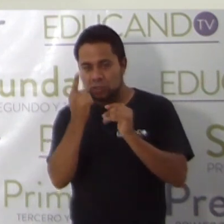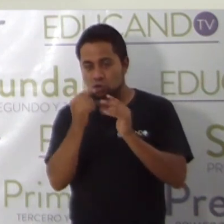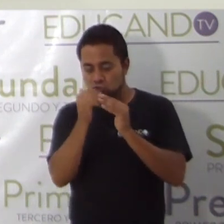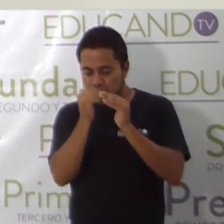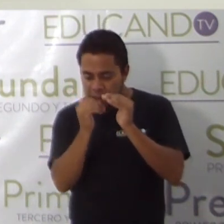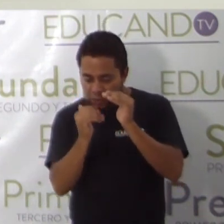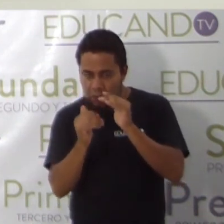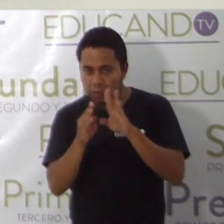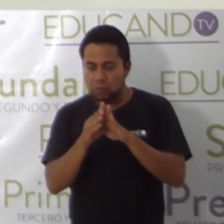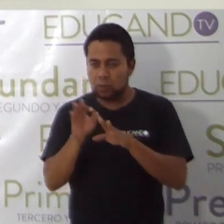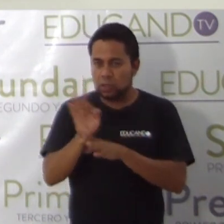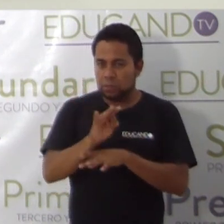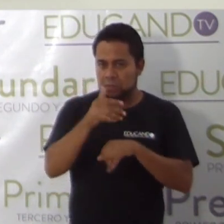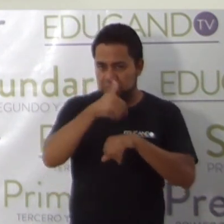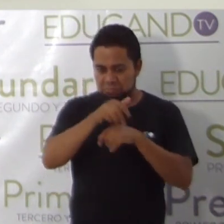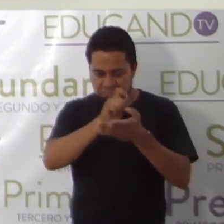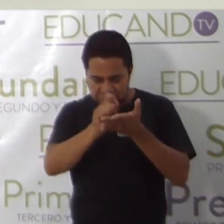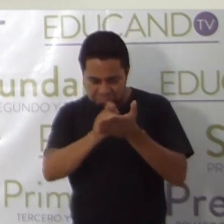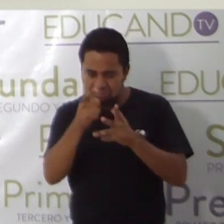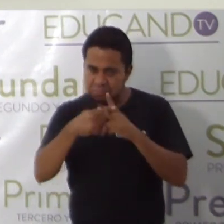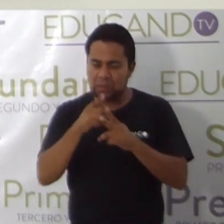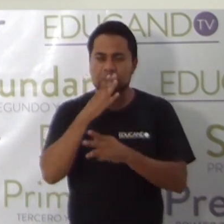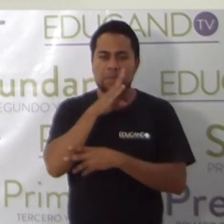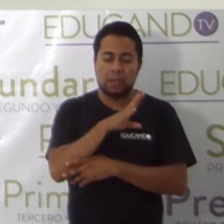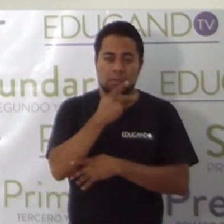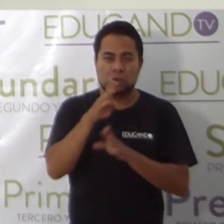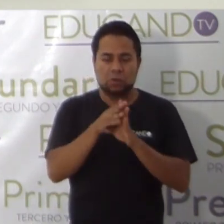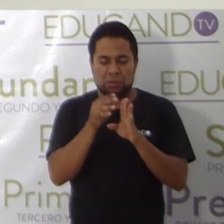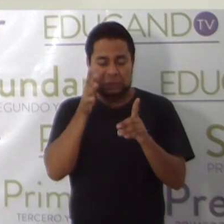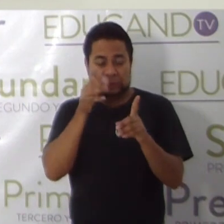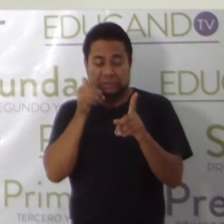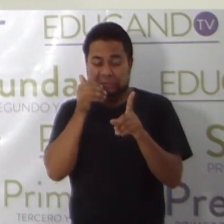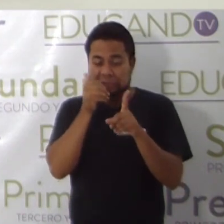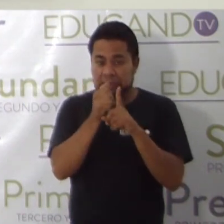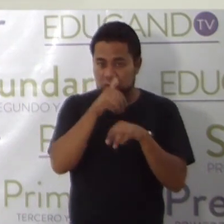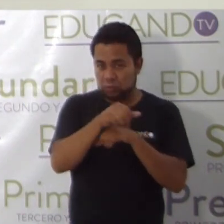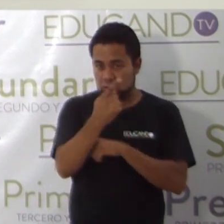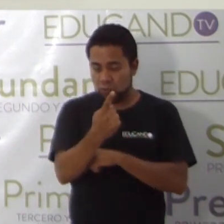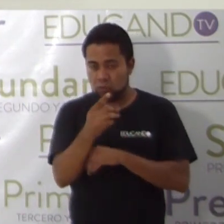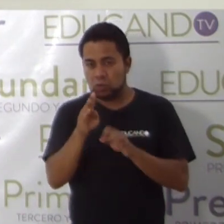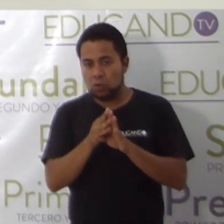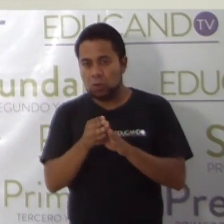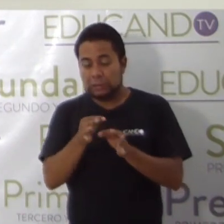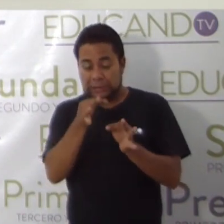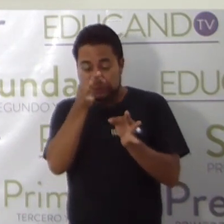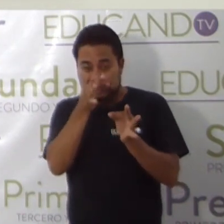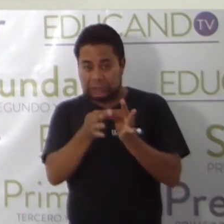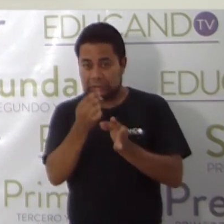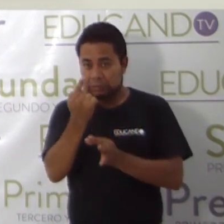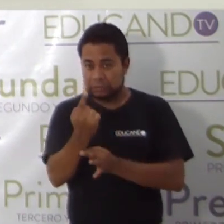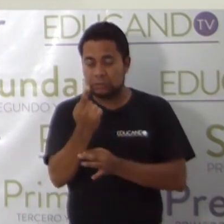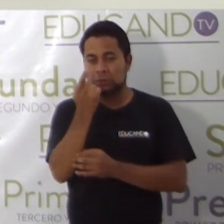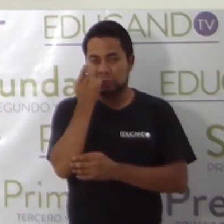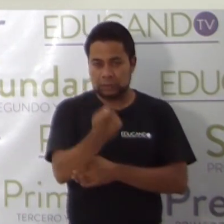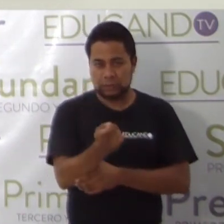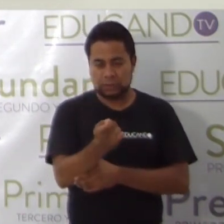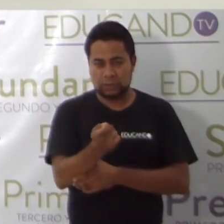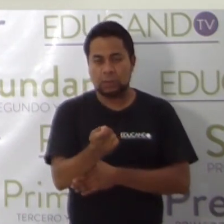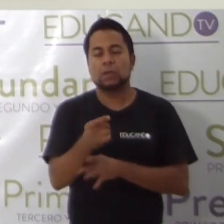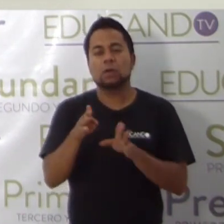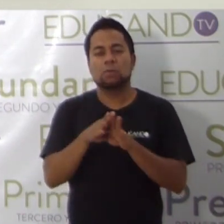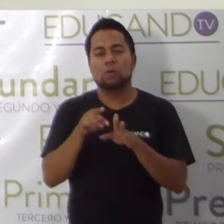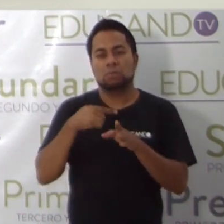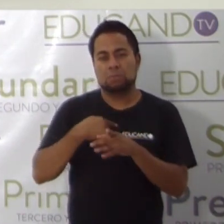nuestra muestra o nuestros ejercicios están mal. Pero si nos acercamos mucho al 1 o nos da 1, quiere decir que